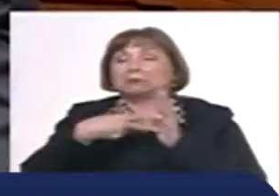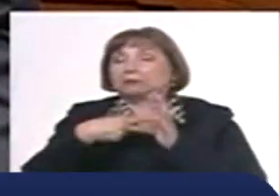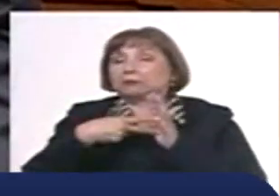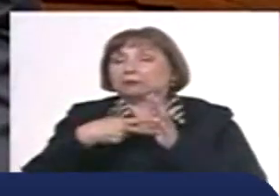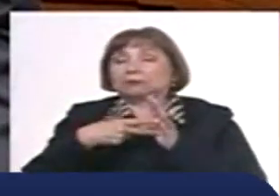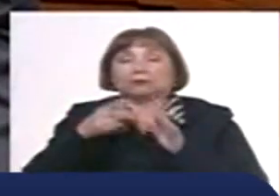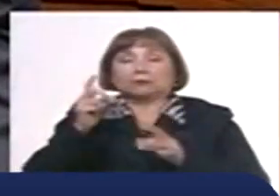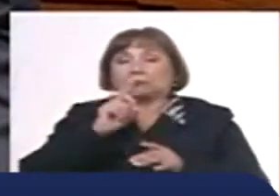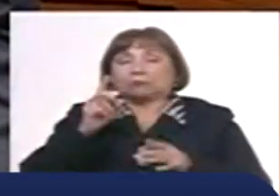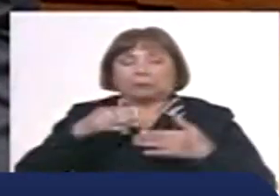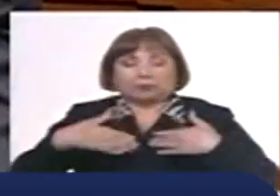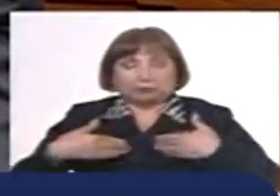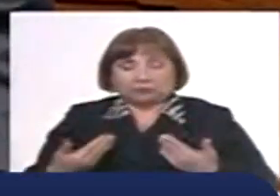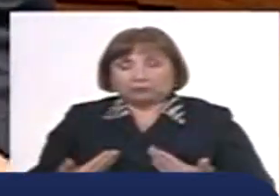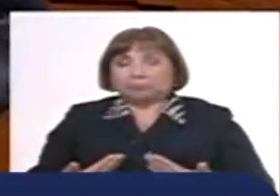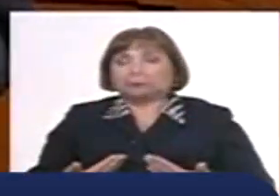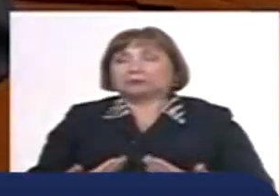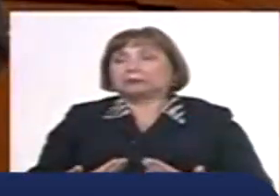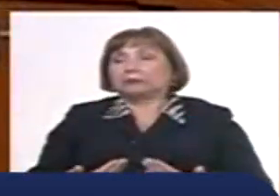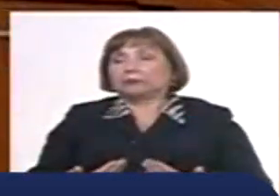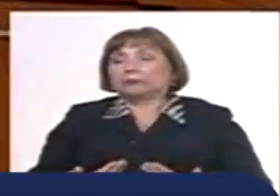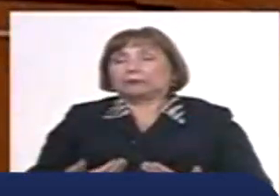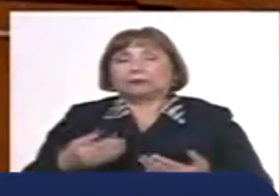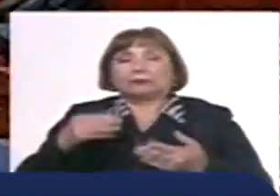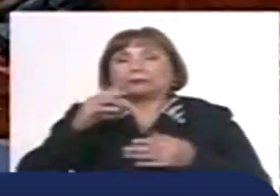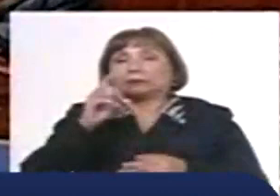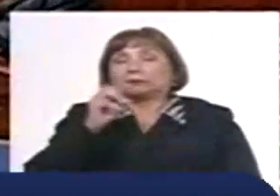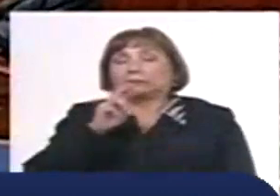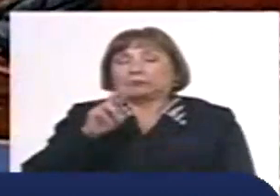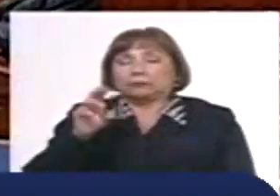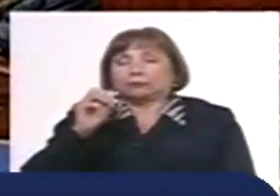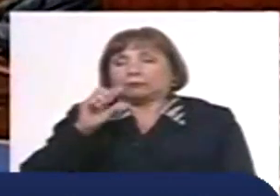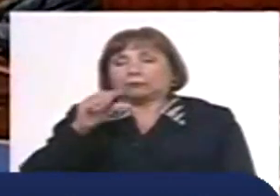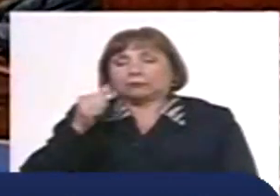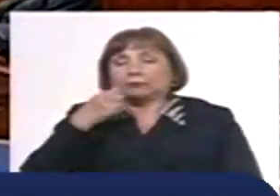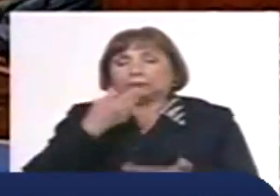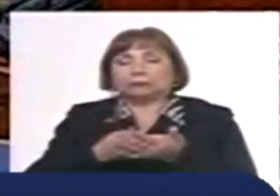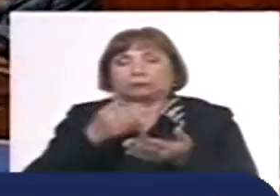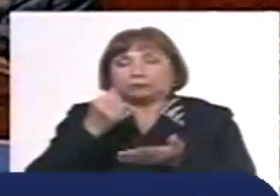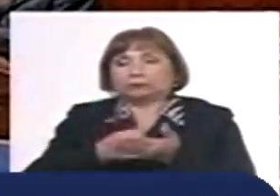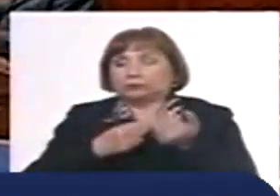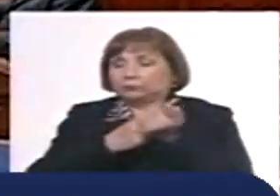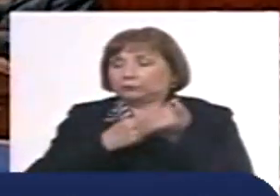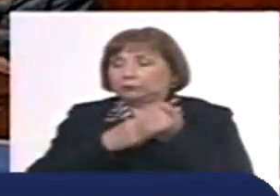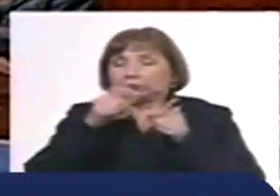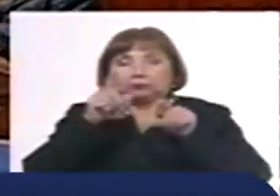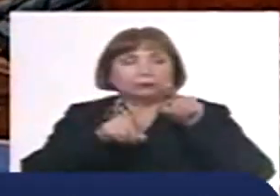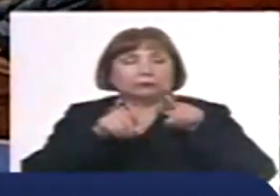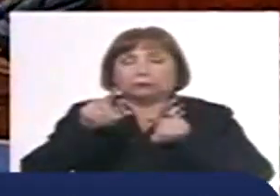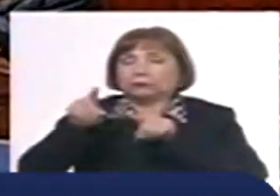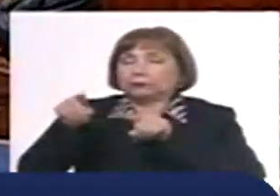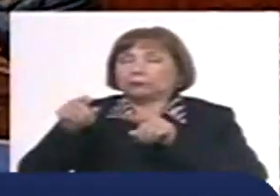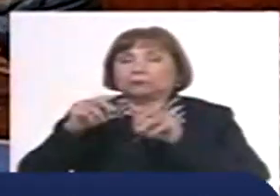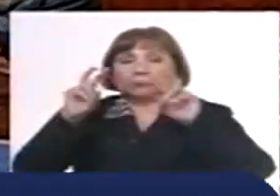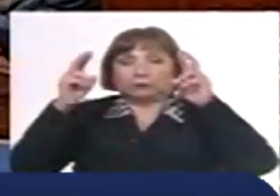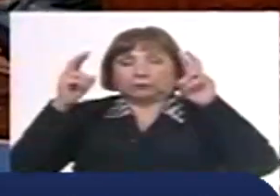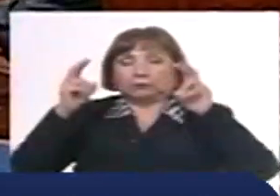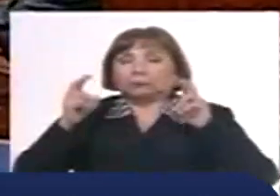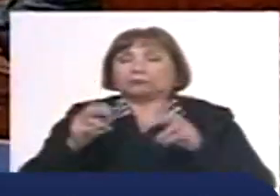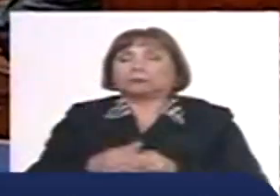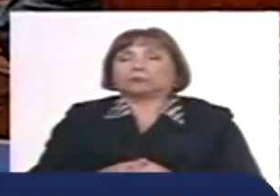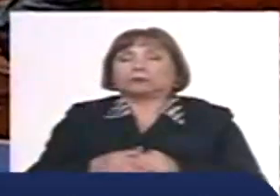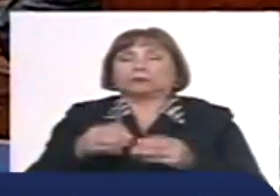significa que no se puede derogar, como lo han sostenido algunos, entre